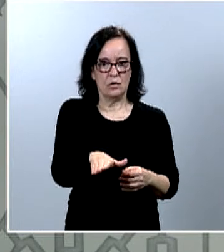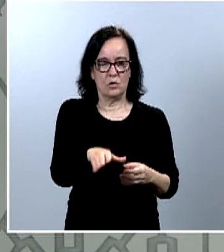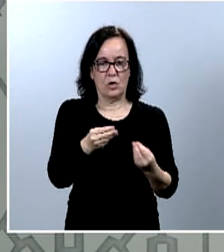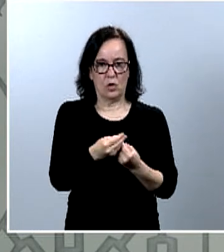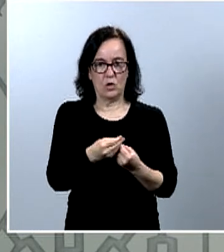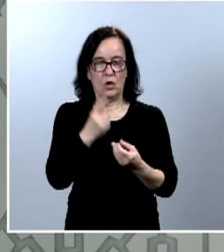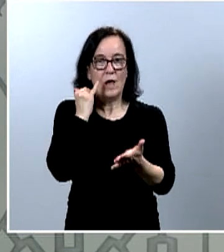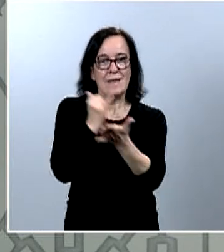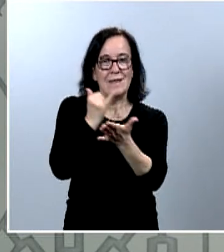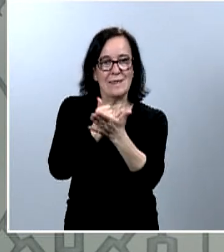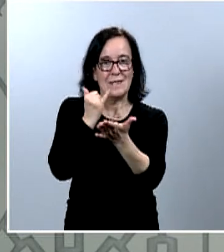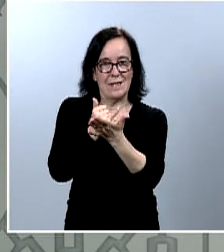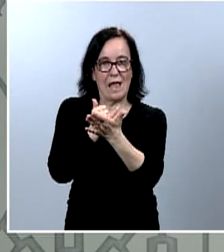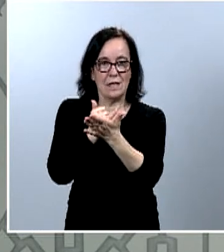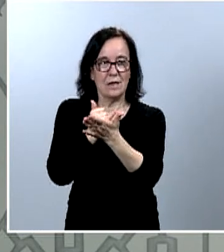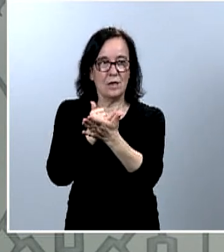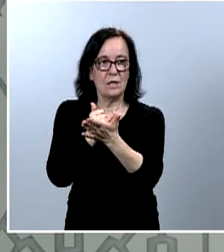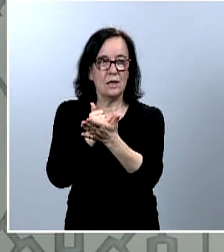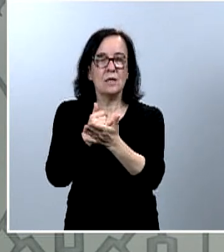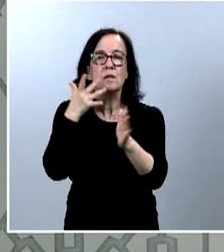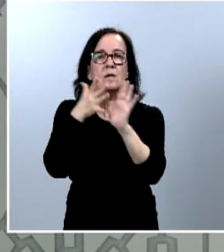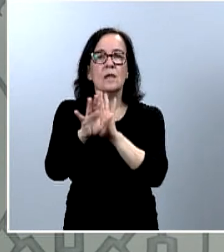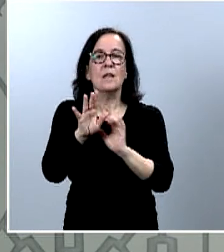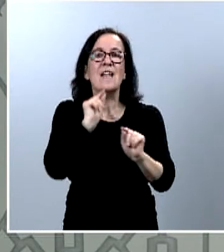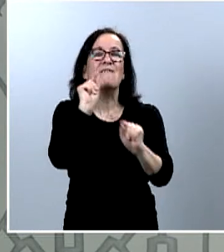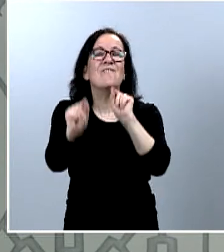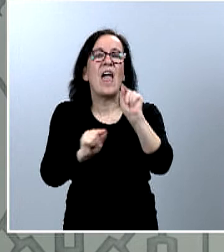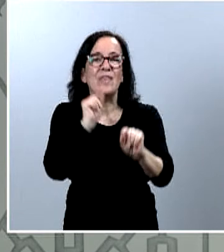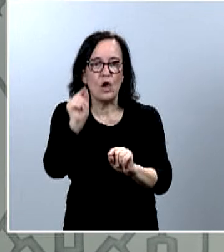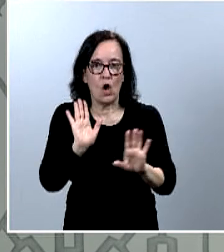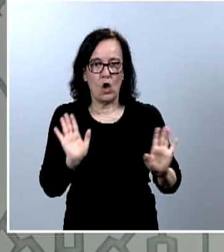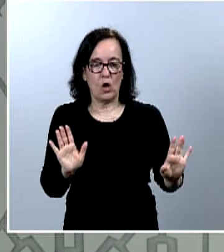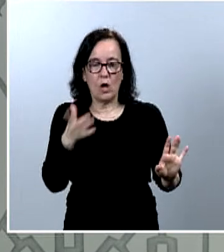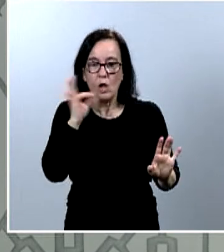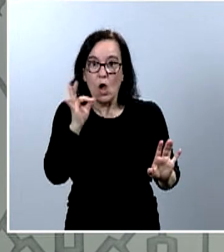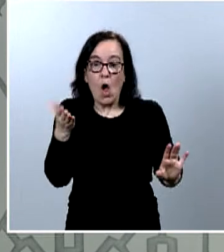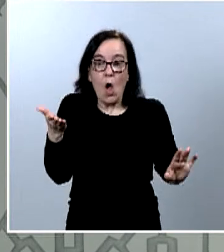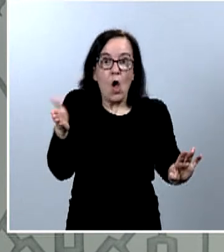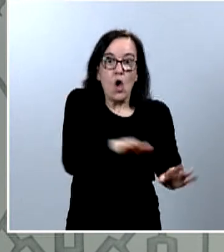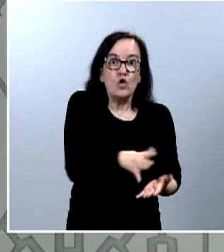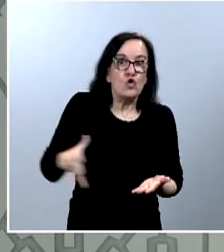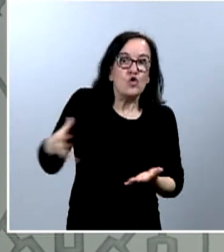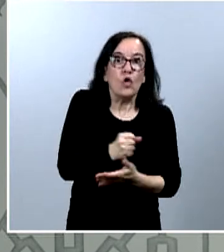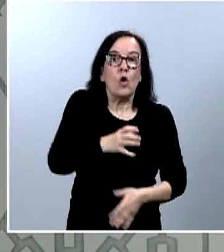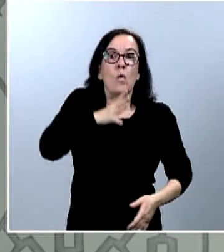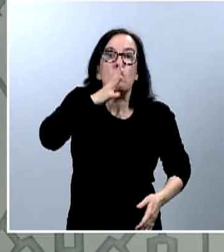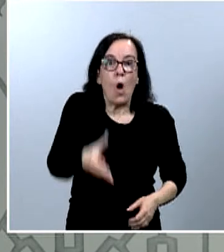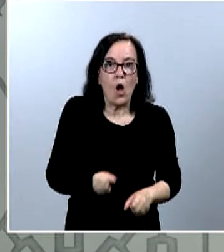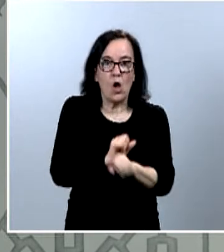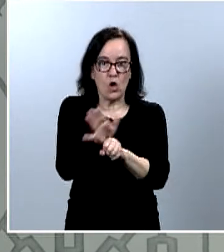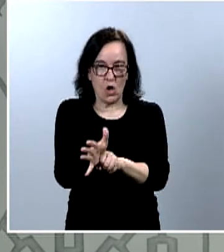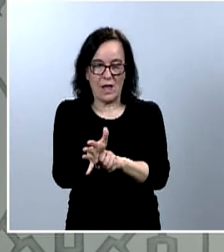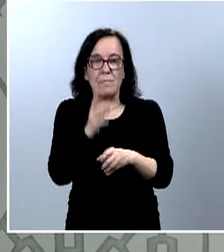diagnóstico, lo que implica una infección. No quiere decir que se han tenido que morir todos por el coronavirus, pero se contabilizan